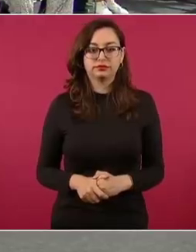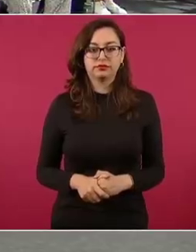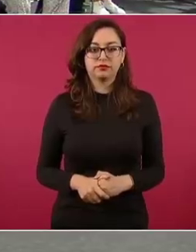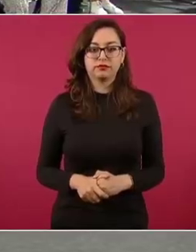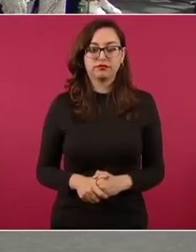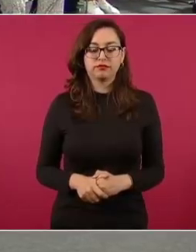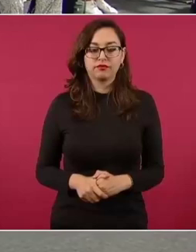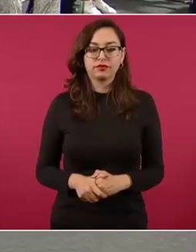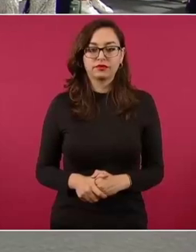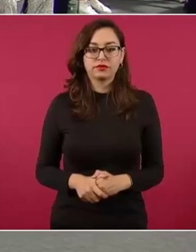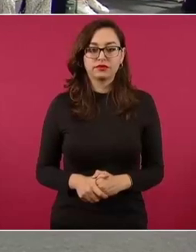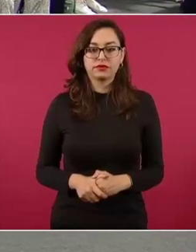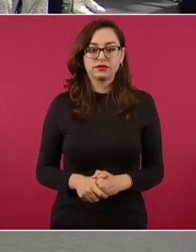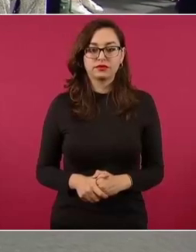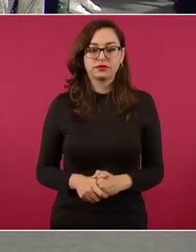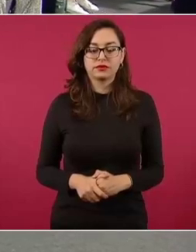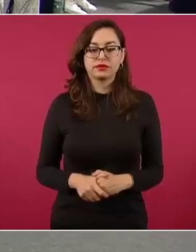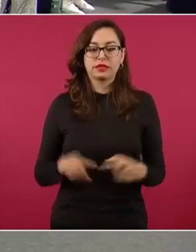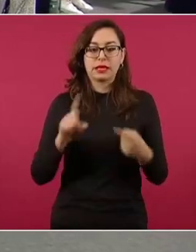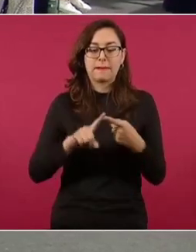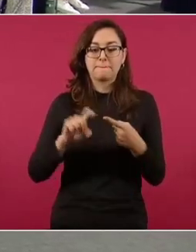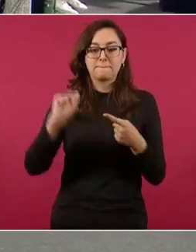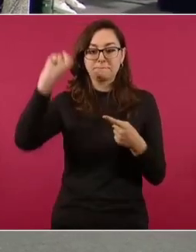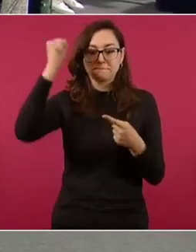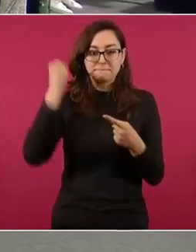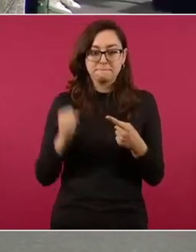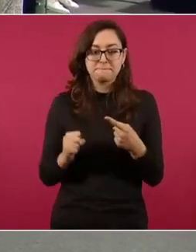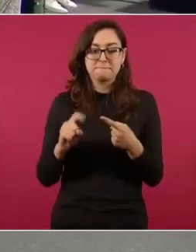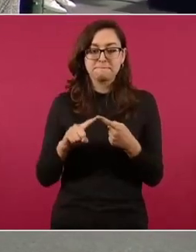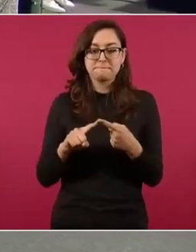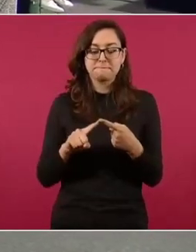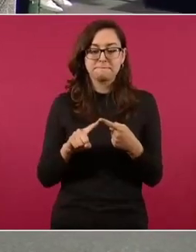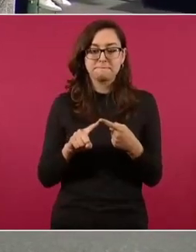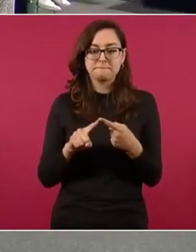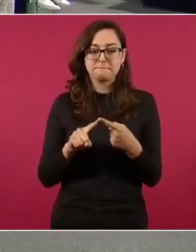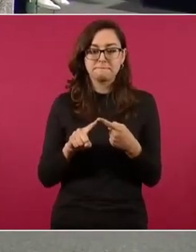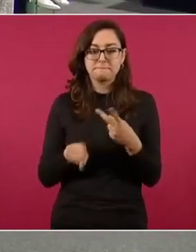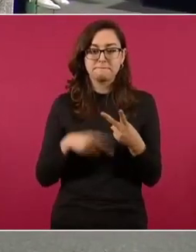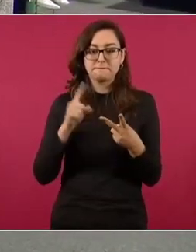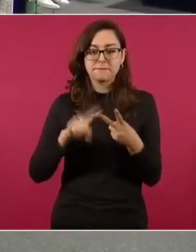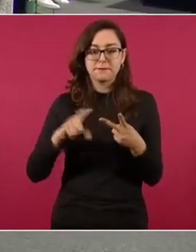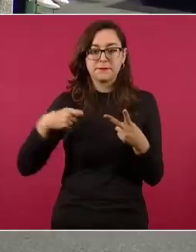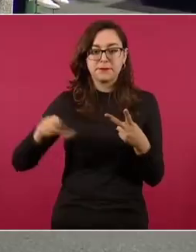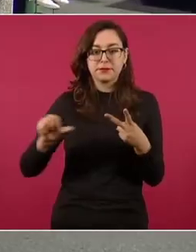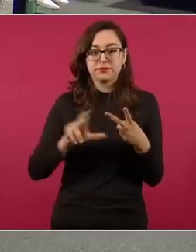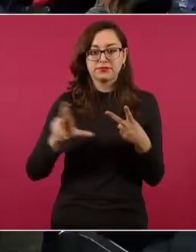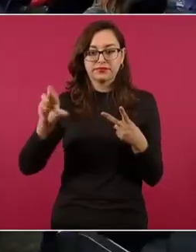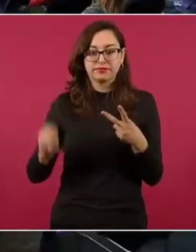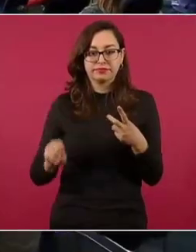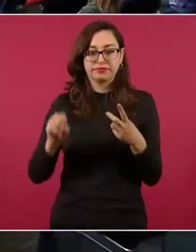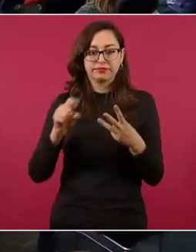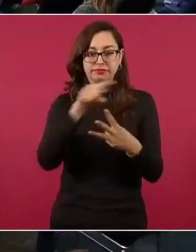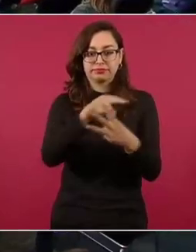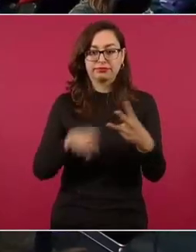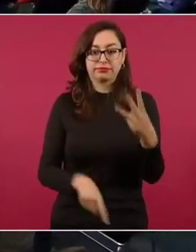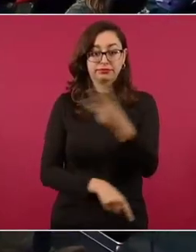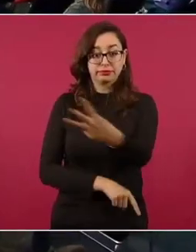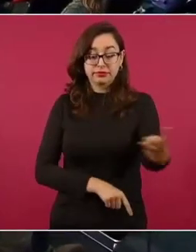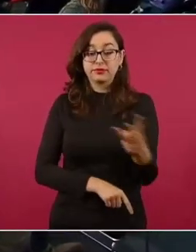Va a regresar Sinaloa, regresa y Quintana Roo, los tres, porque